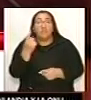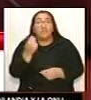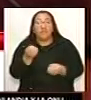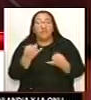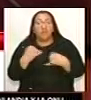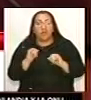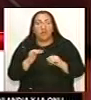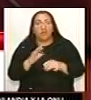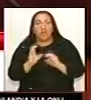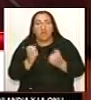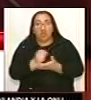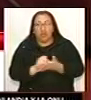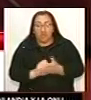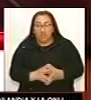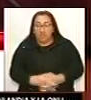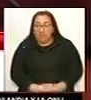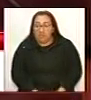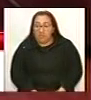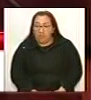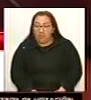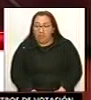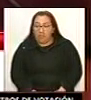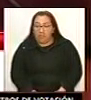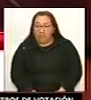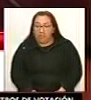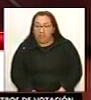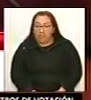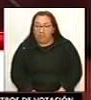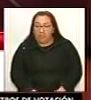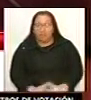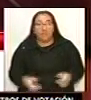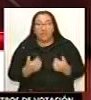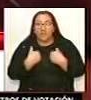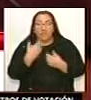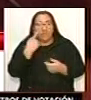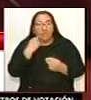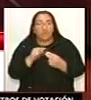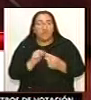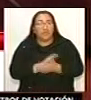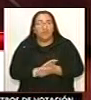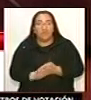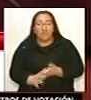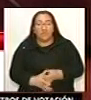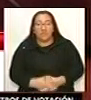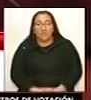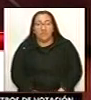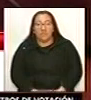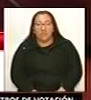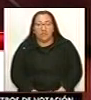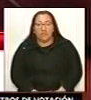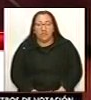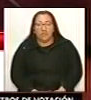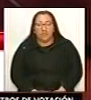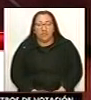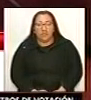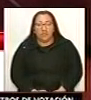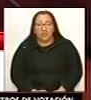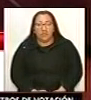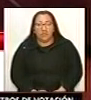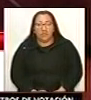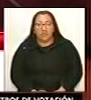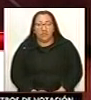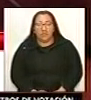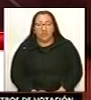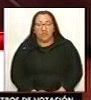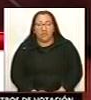este contrato, ¿no le han informado de este contrato? No me han informado, no tenía conocimiento, no tengo conocimiento del contenido